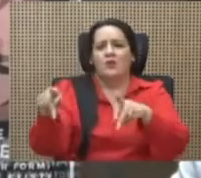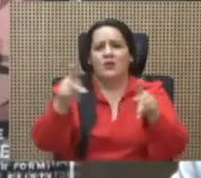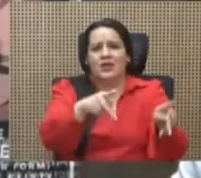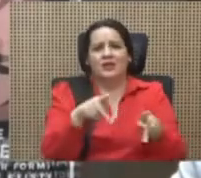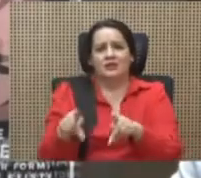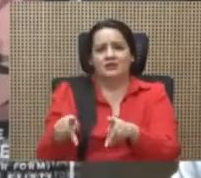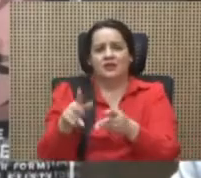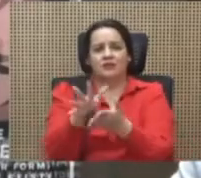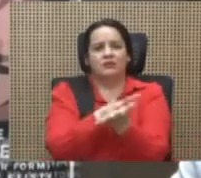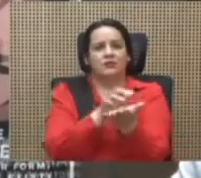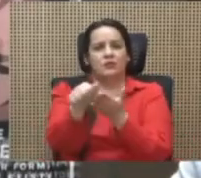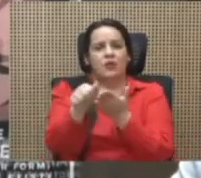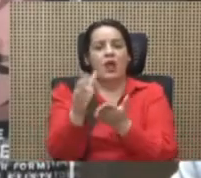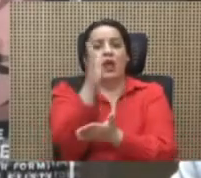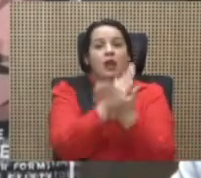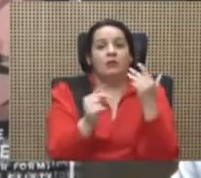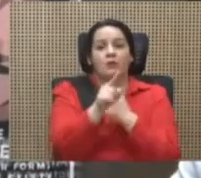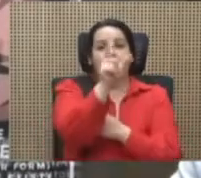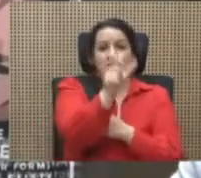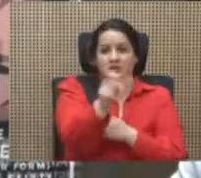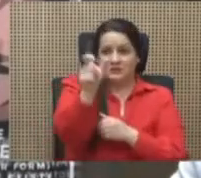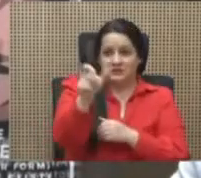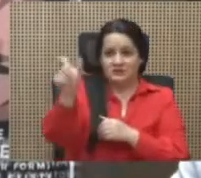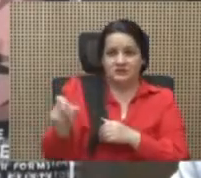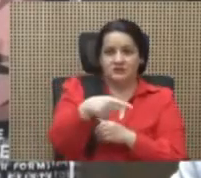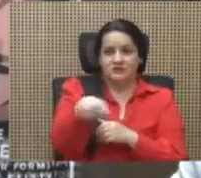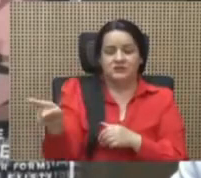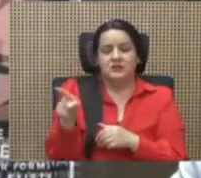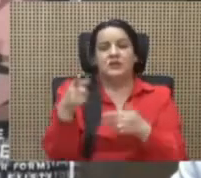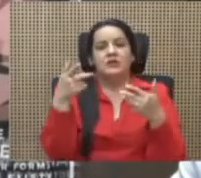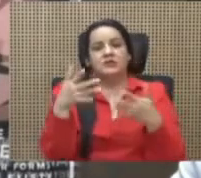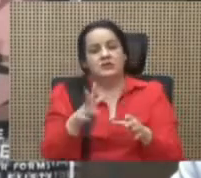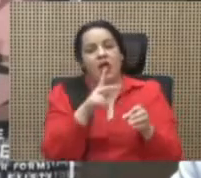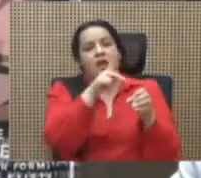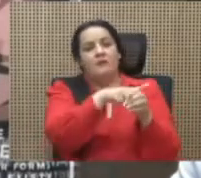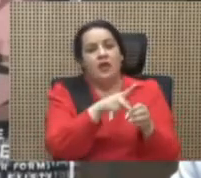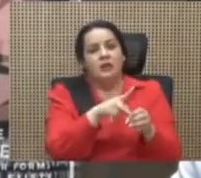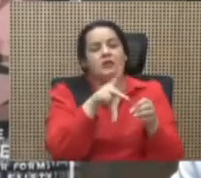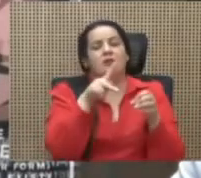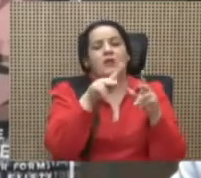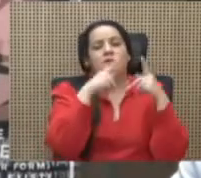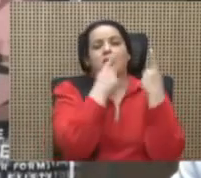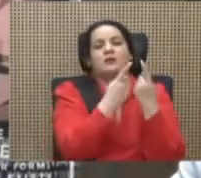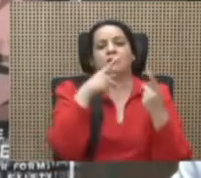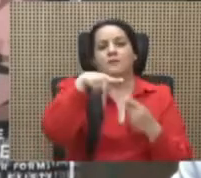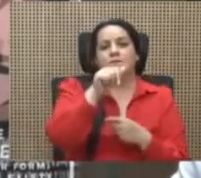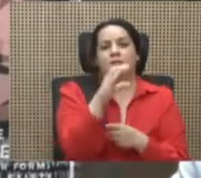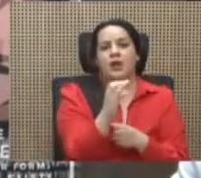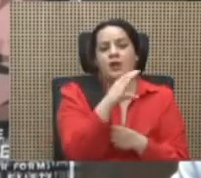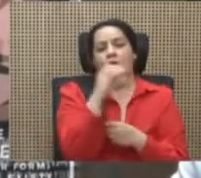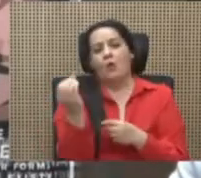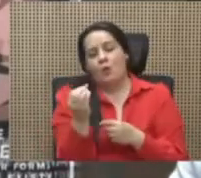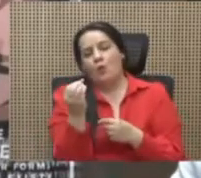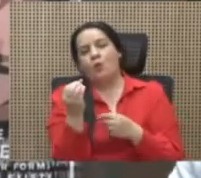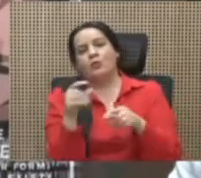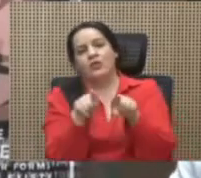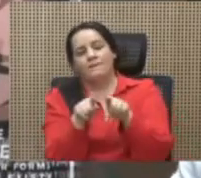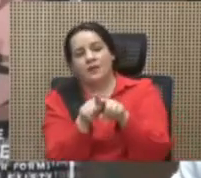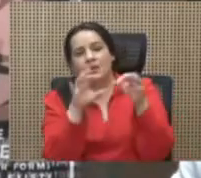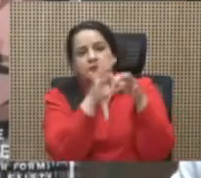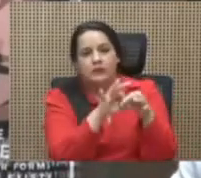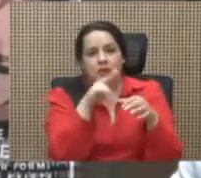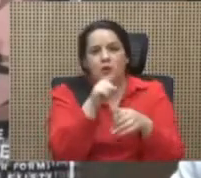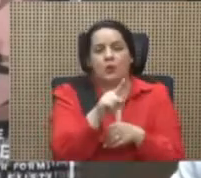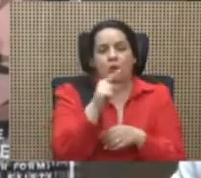destructiva algunos de ellos han sido militantes del pac o casados férreamente con ideologías de izquierda y con